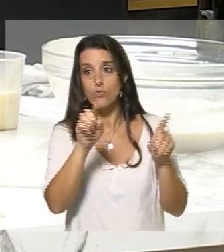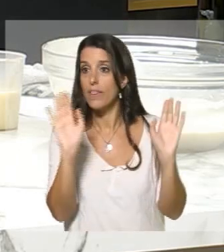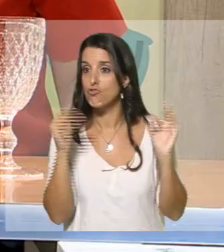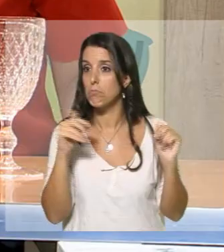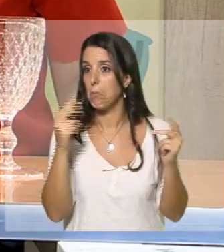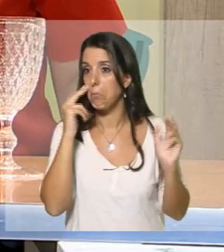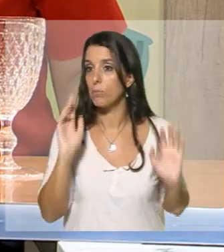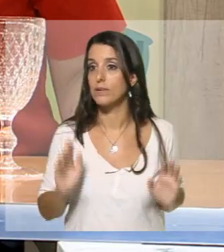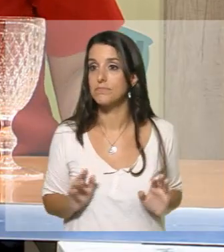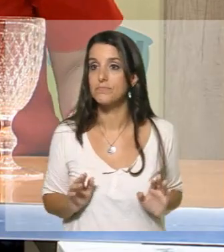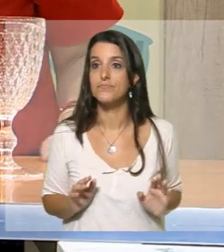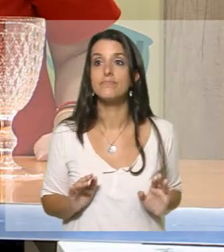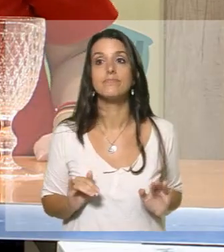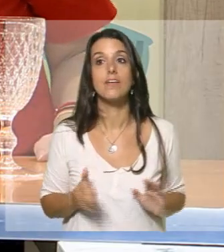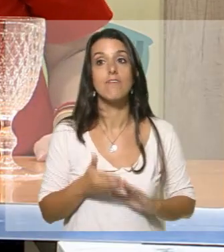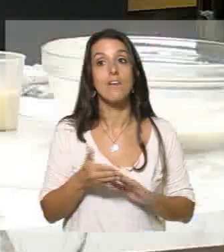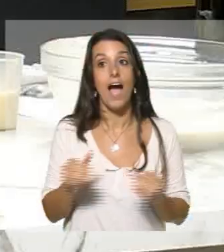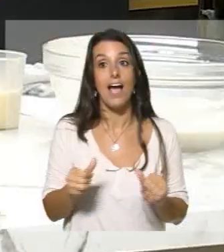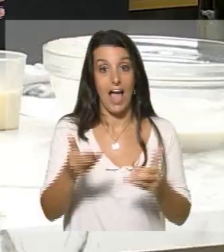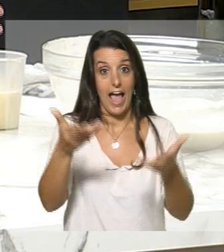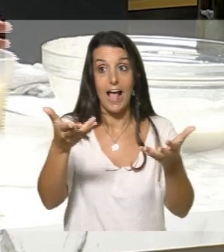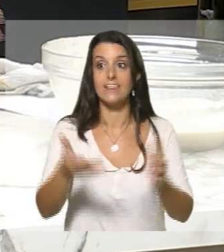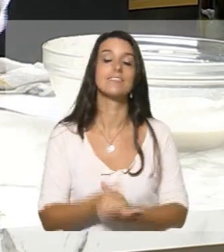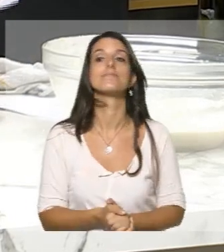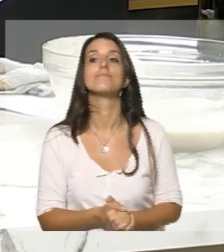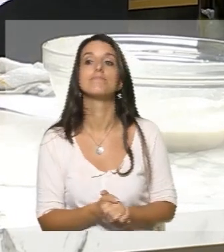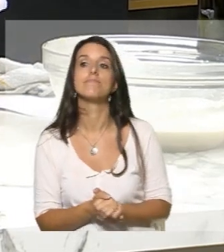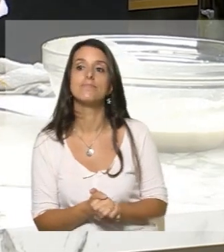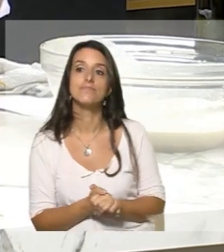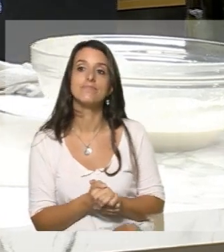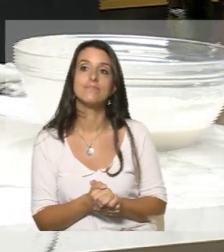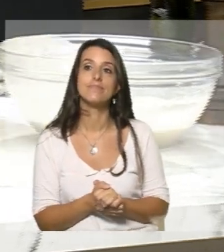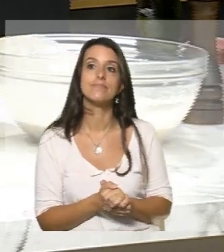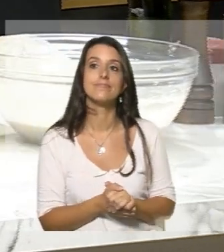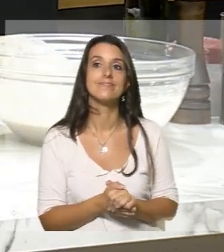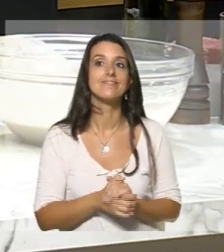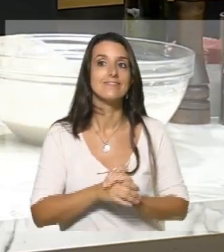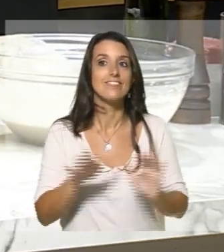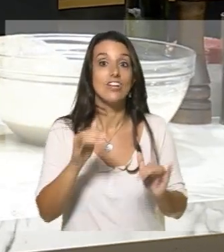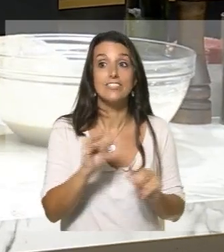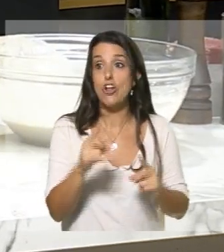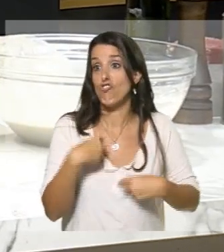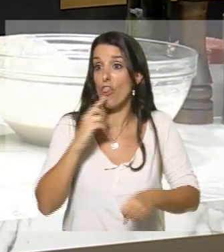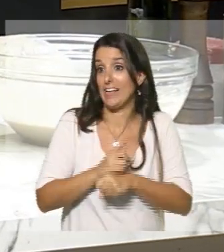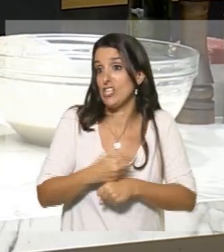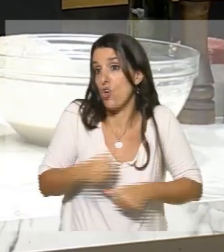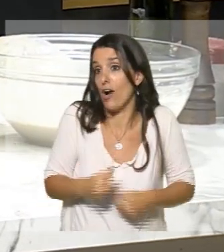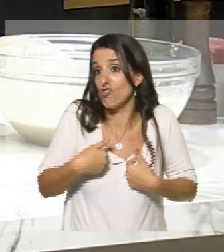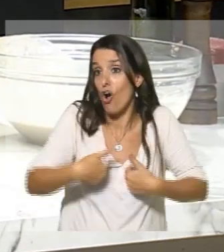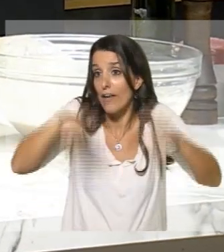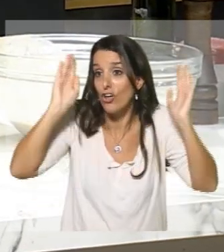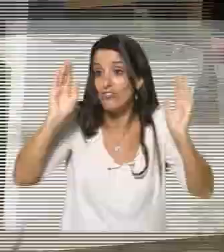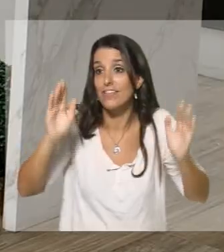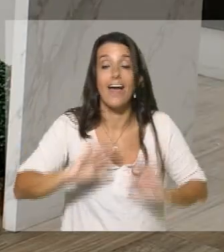no tengo problema. Vamos, ¿sí? Vamos, sí, sí. Dale, después vamos al noti. Tengo así los compañeros ven también. Y al final lo decido yo y digo, lo hago. Claro, hoy, y